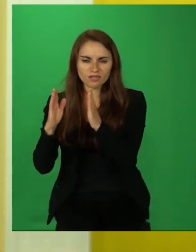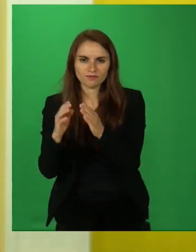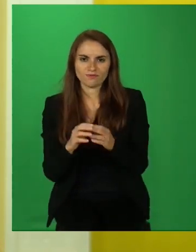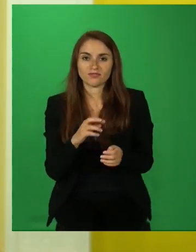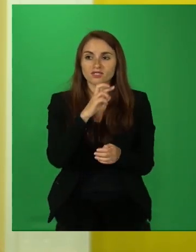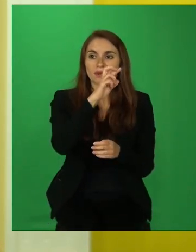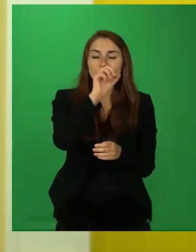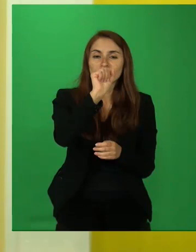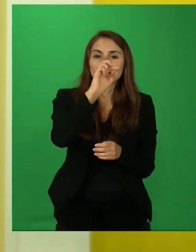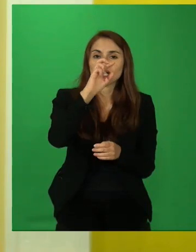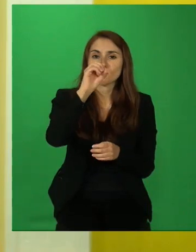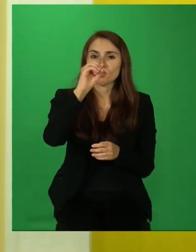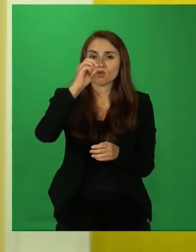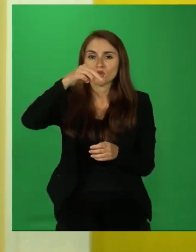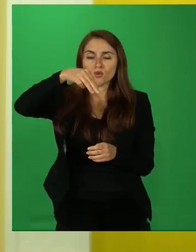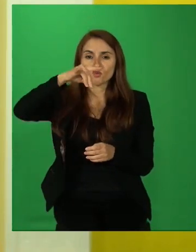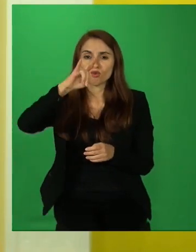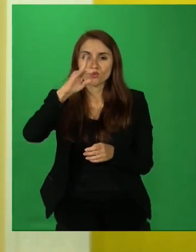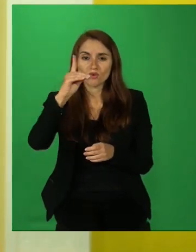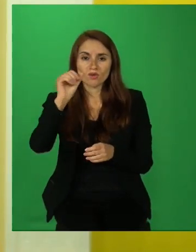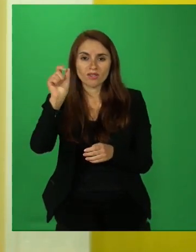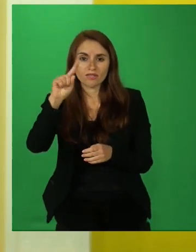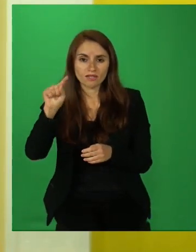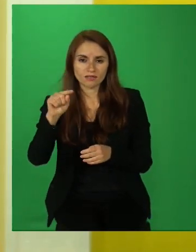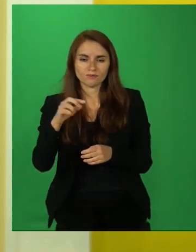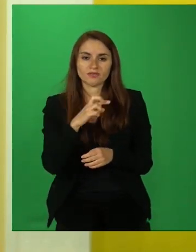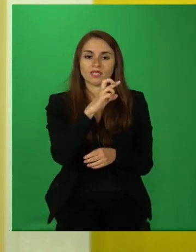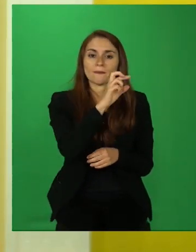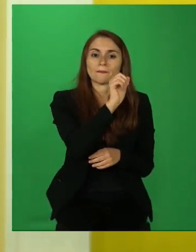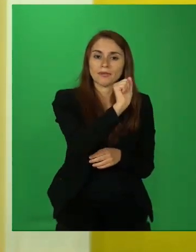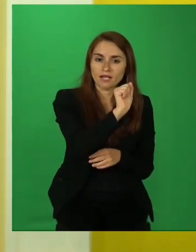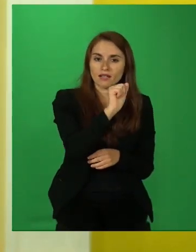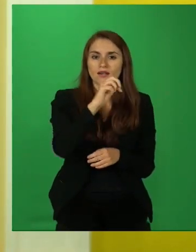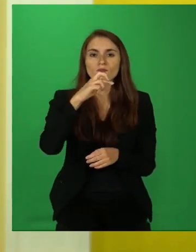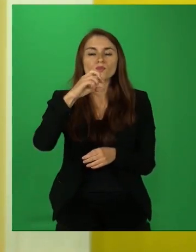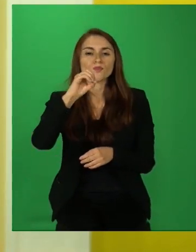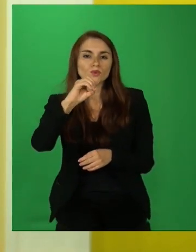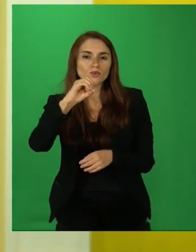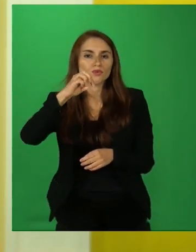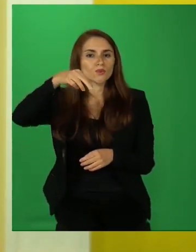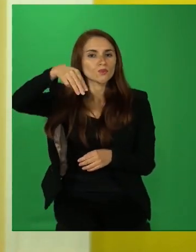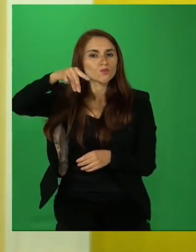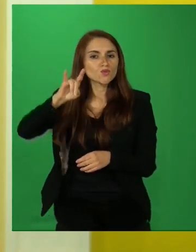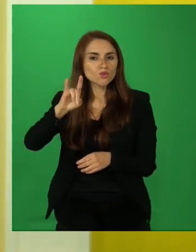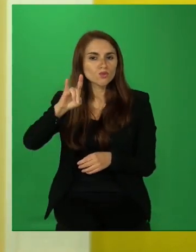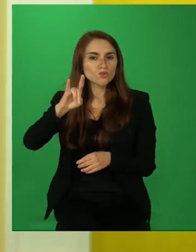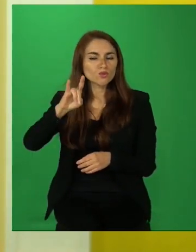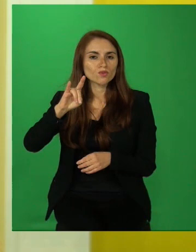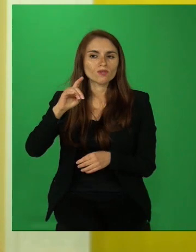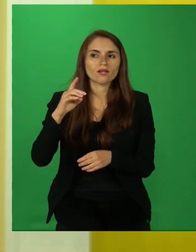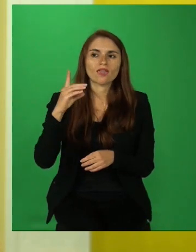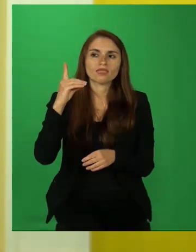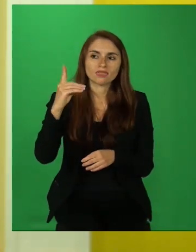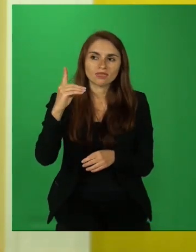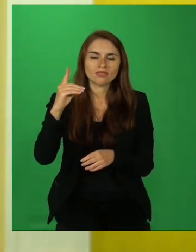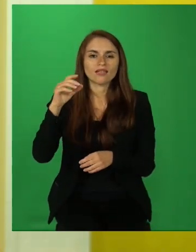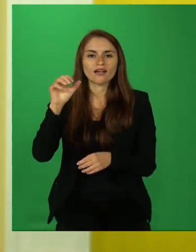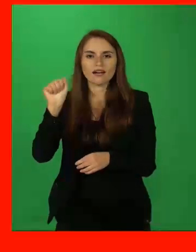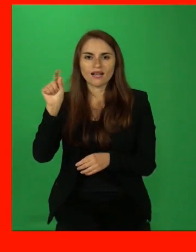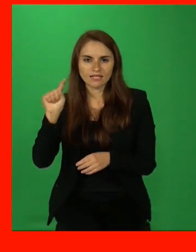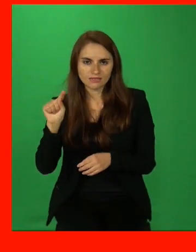para cómodas lo dije por sílabas para por mí no es cierto fui cortando por